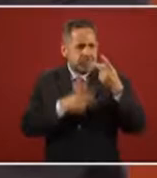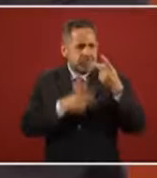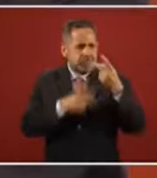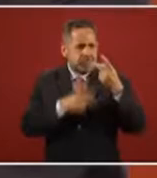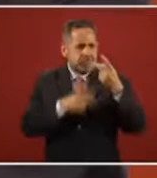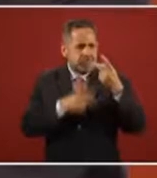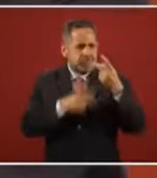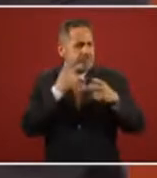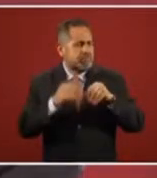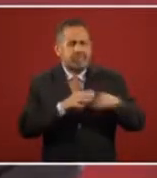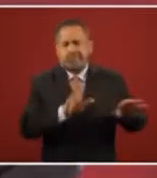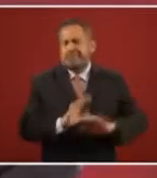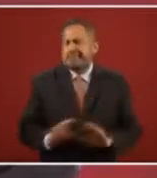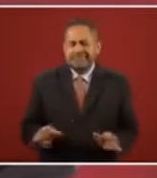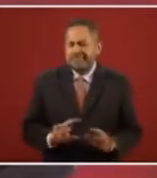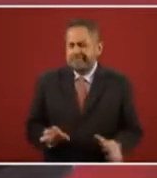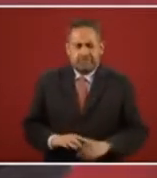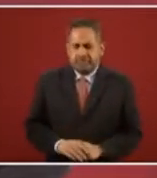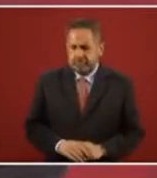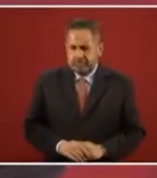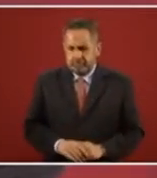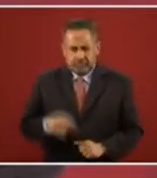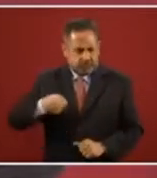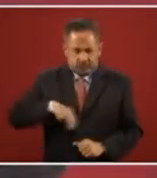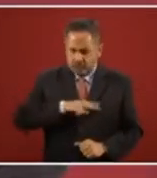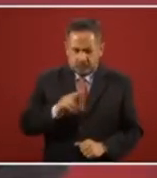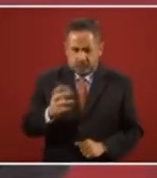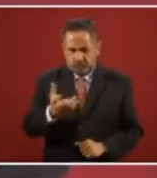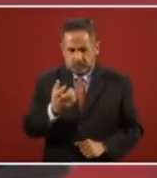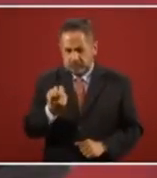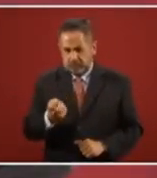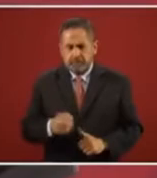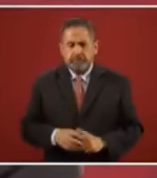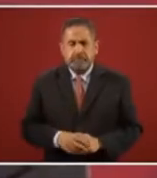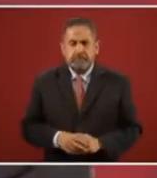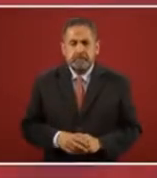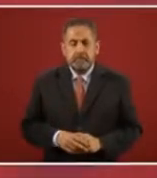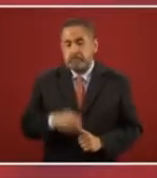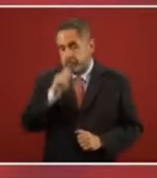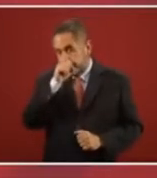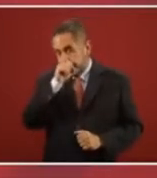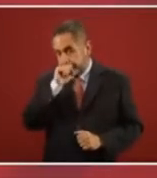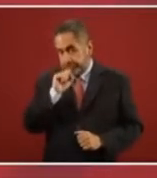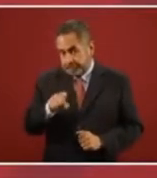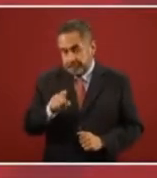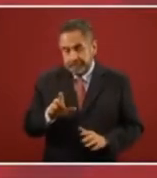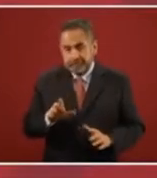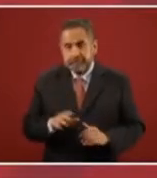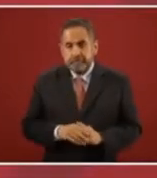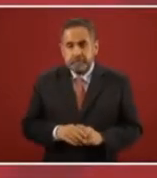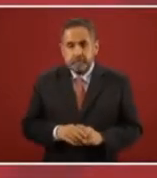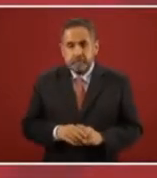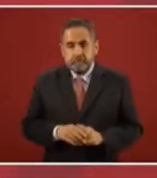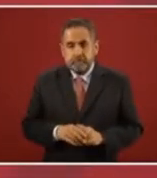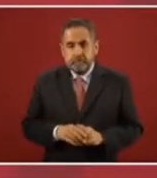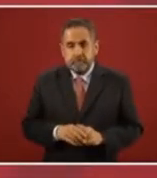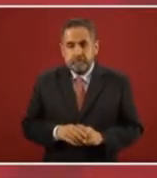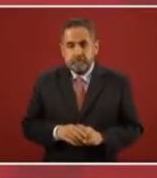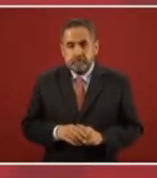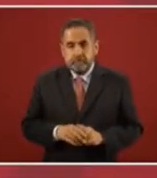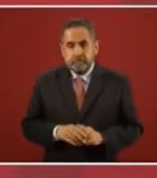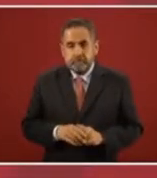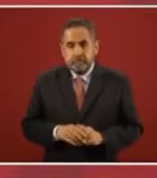granítica no sólo lo hacemos también no cobramos la